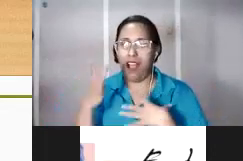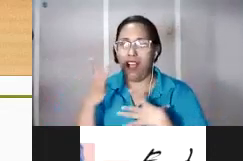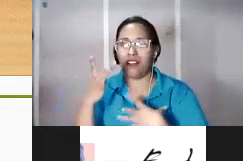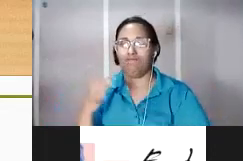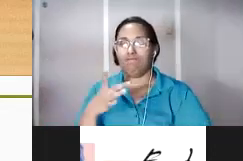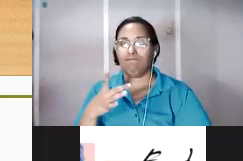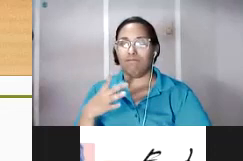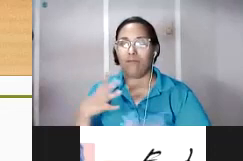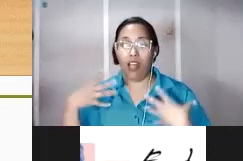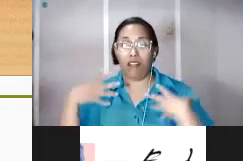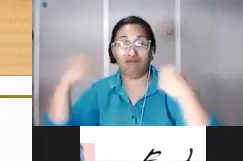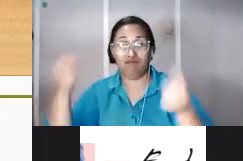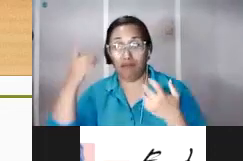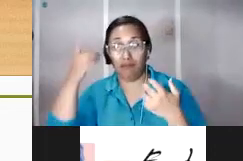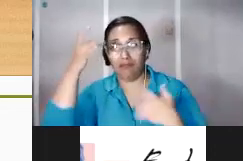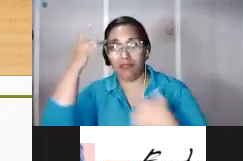mental.